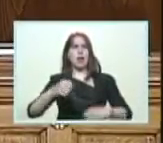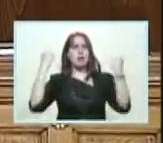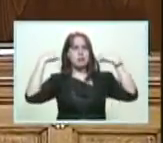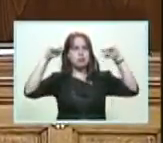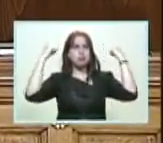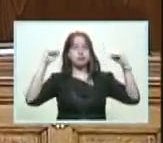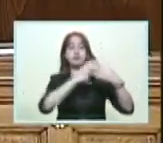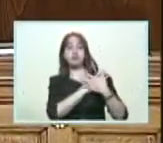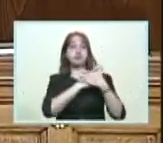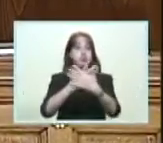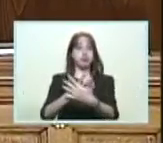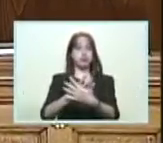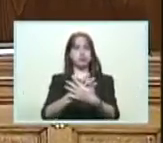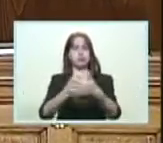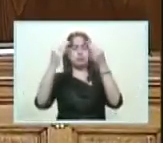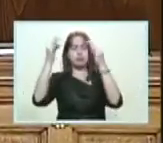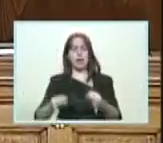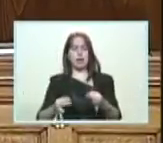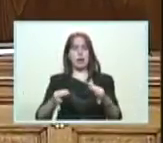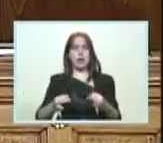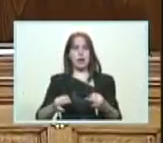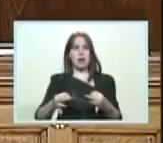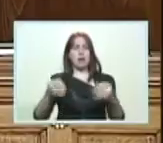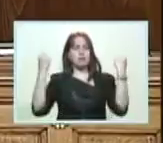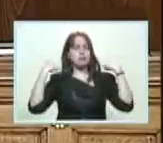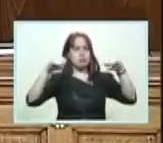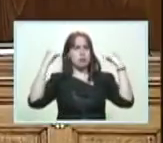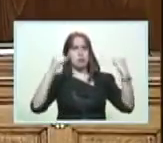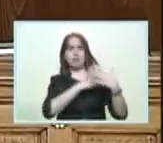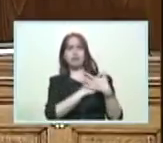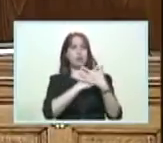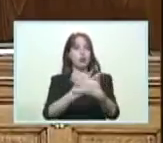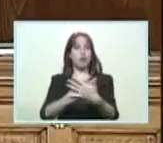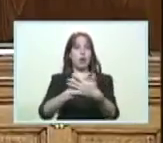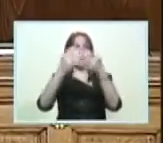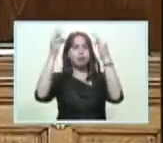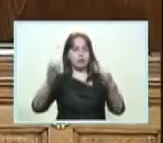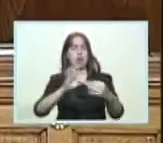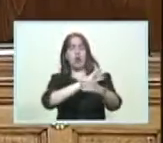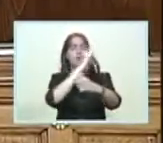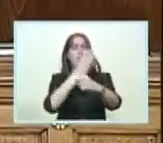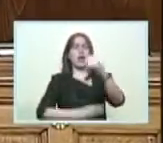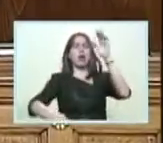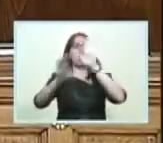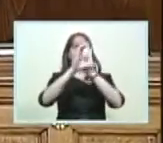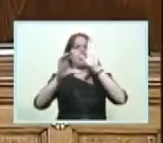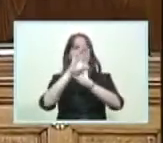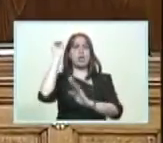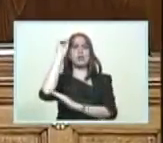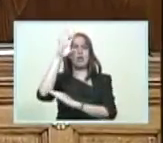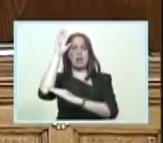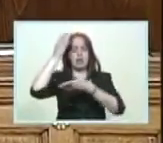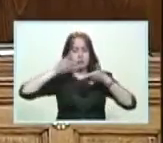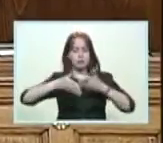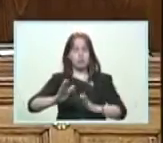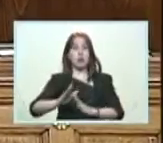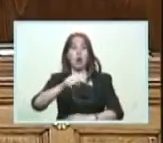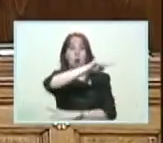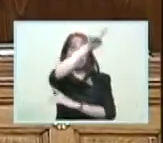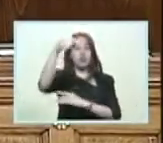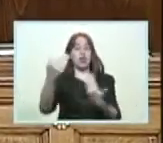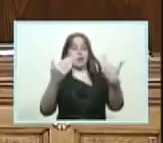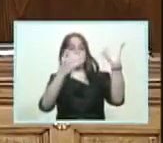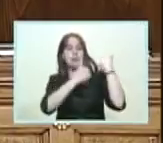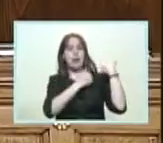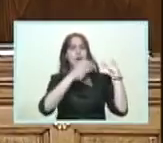su voluntad absoluta. Ejerzan su voluntad absoluta, poder constituyente originario. Ustedes son